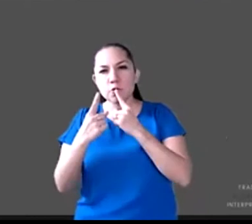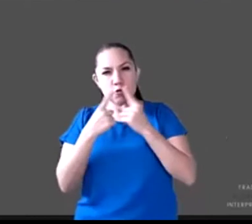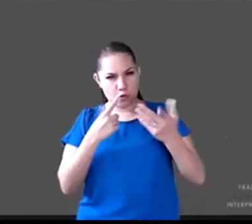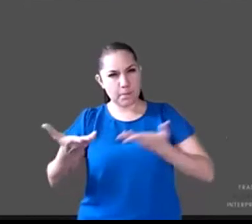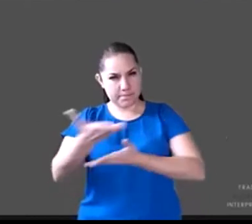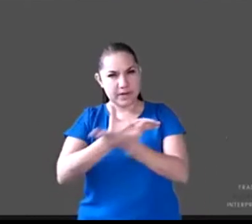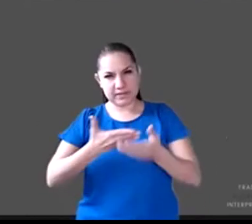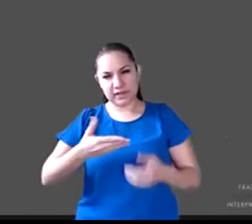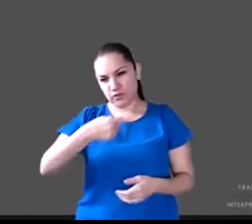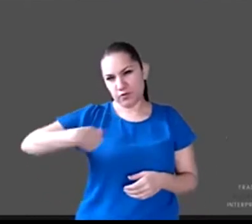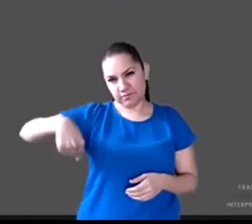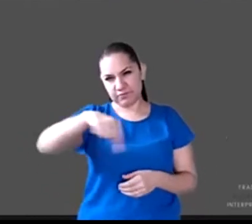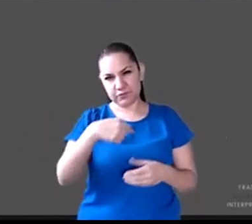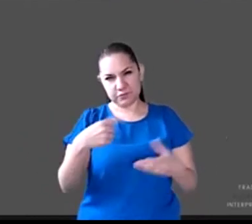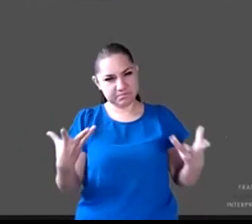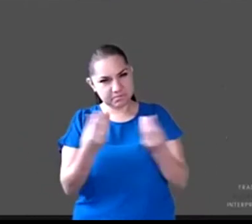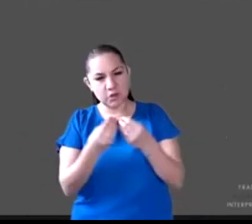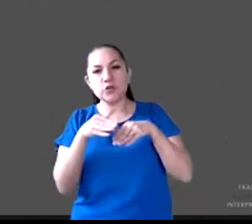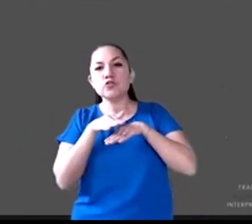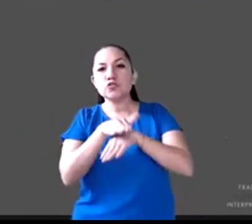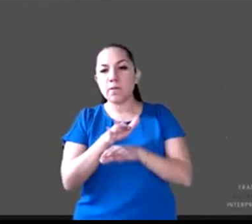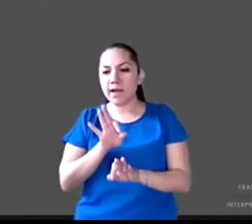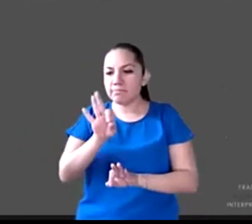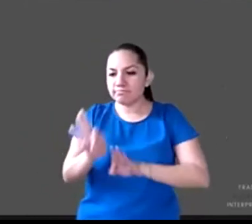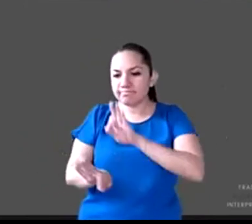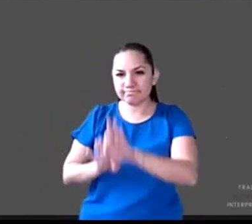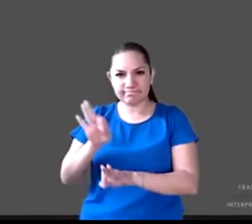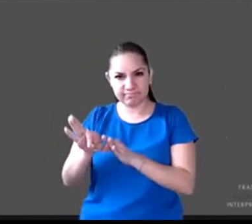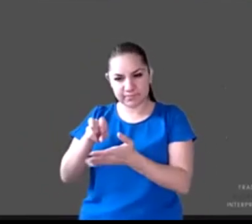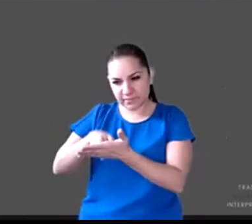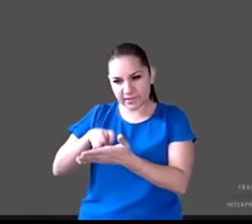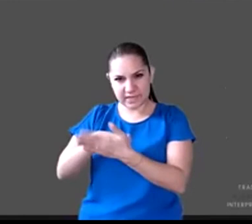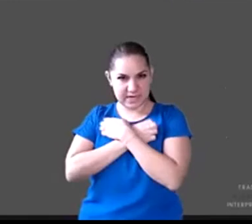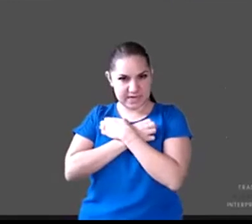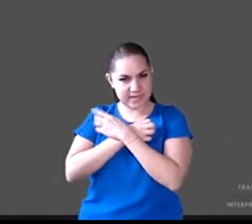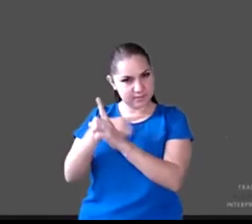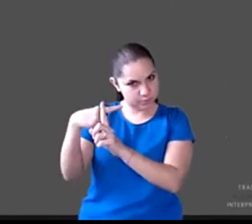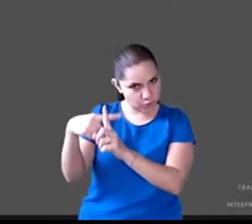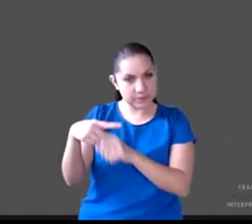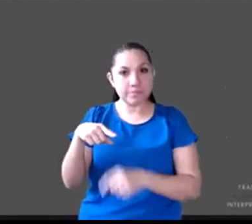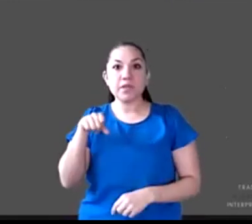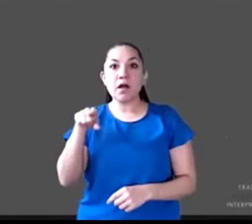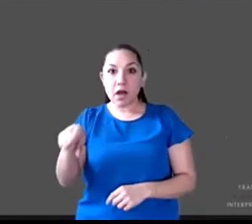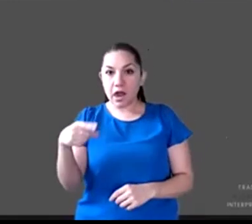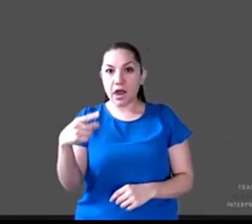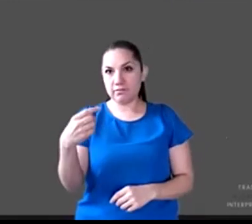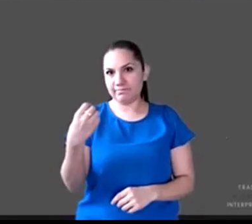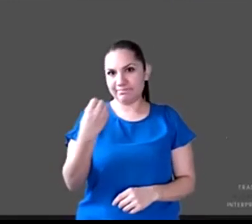nosotras sobre crianza positiva, un conversatorio estupendo que les recomiendo que vuelvan a